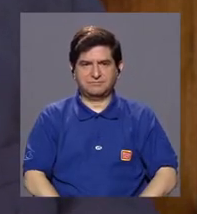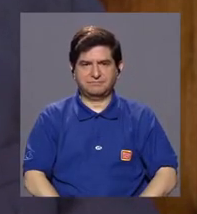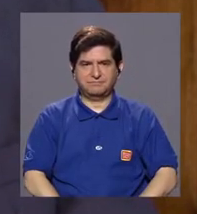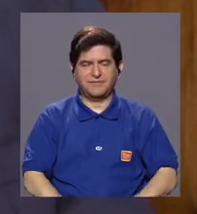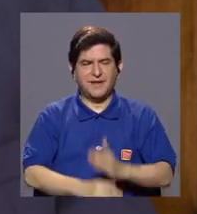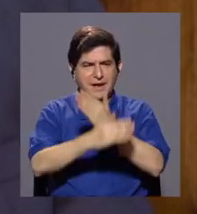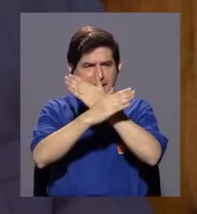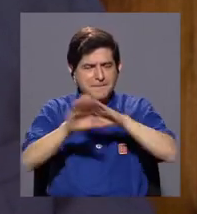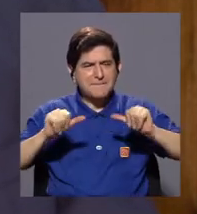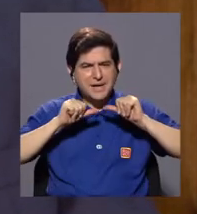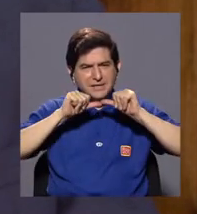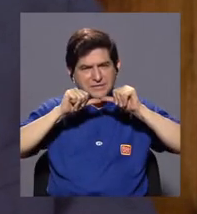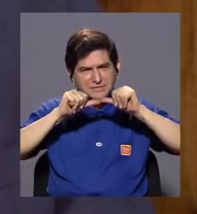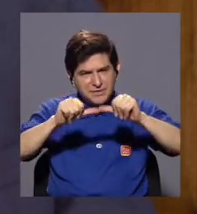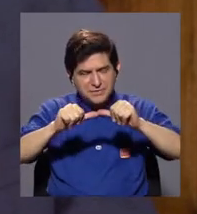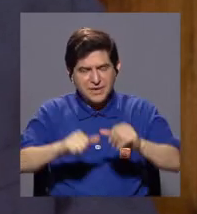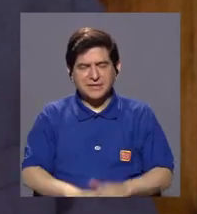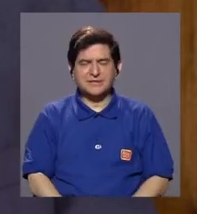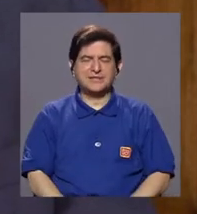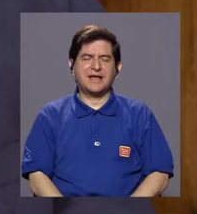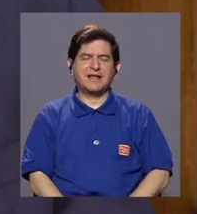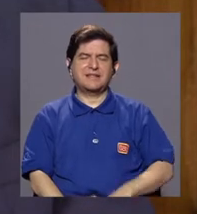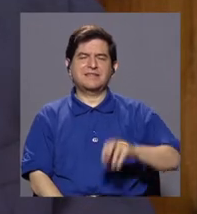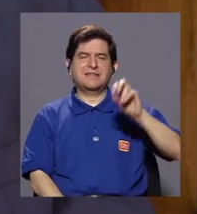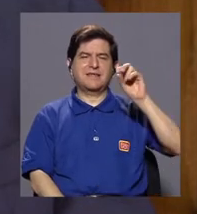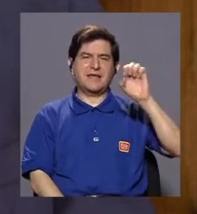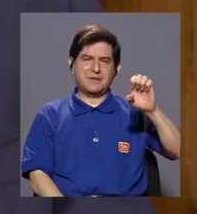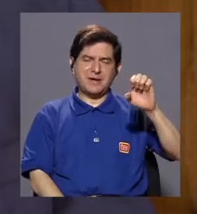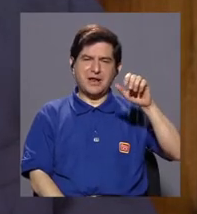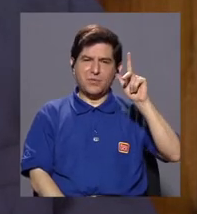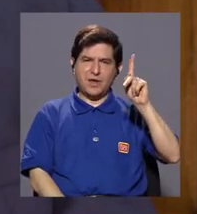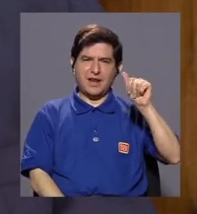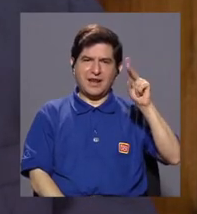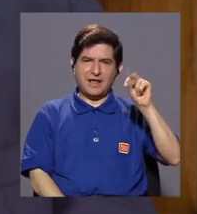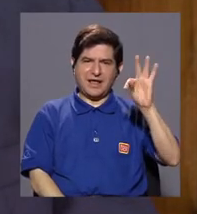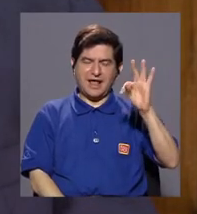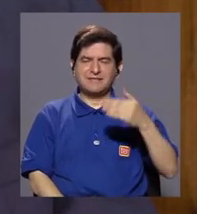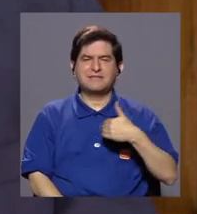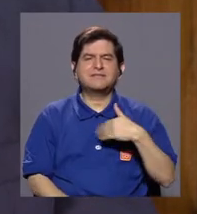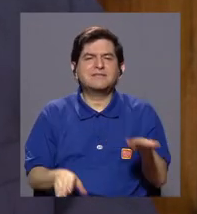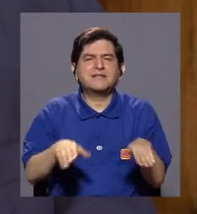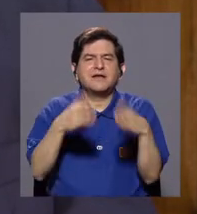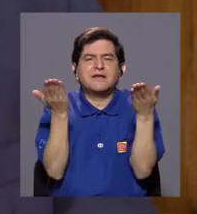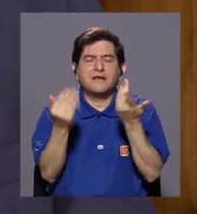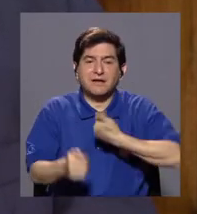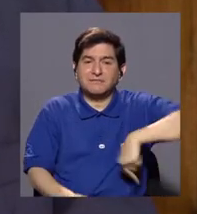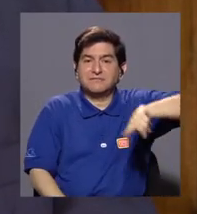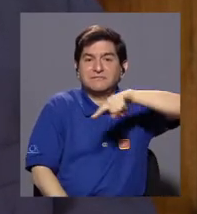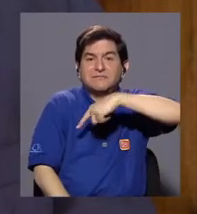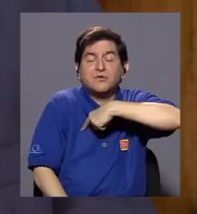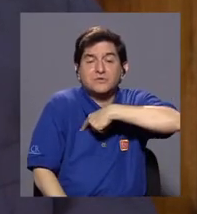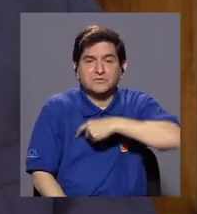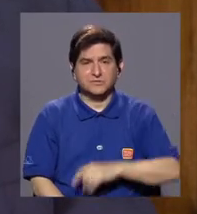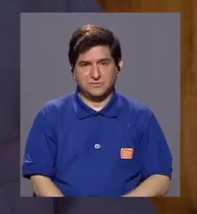Entonces, la paz perpetua de Immanuel Kant la podríamos conseguir si